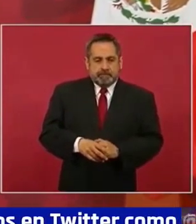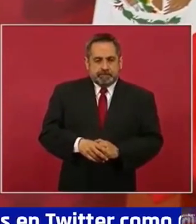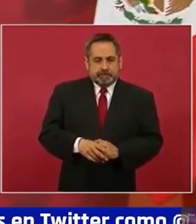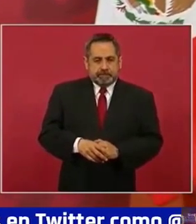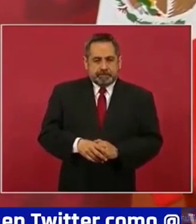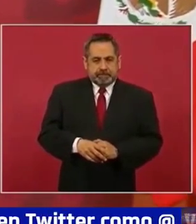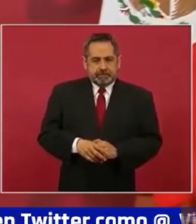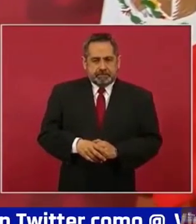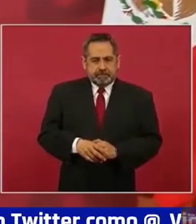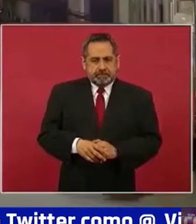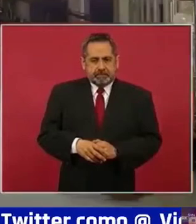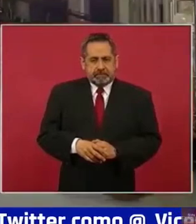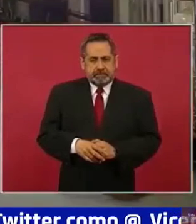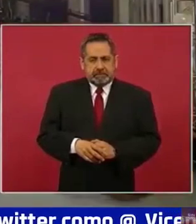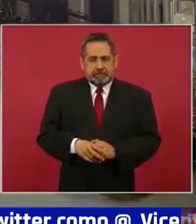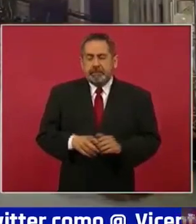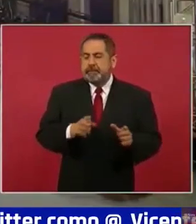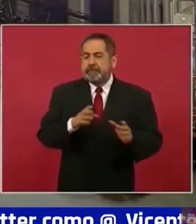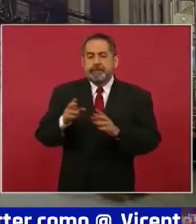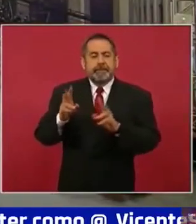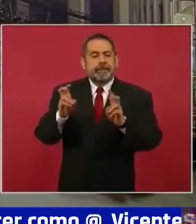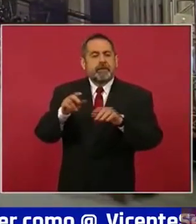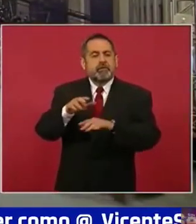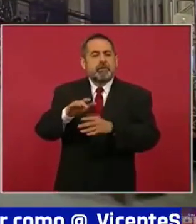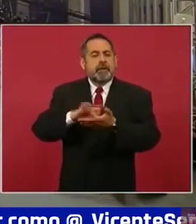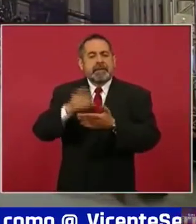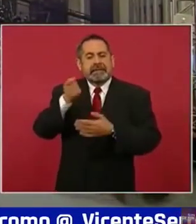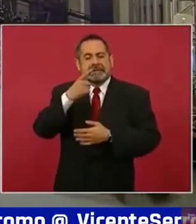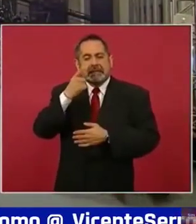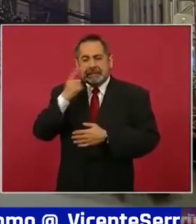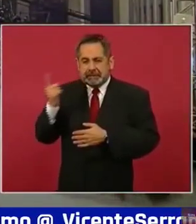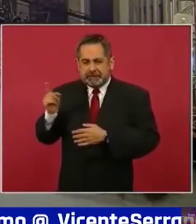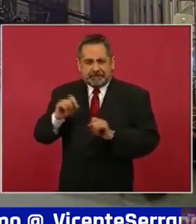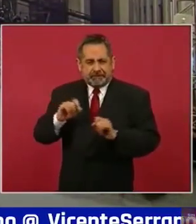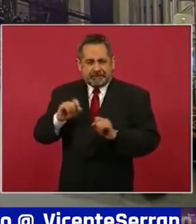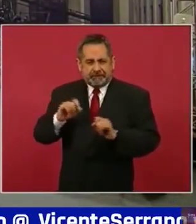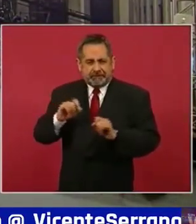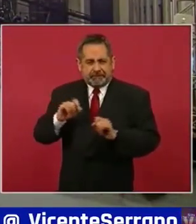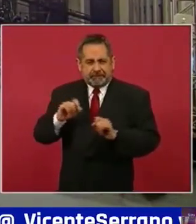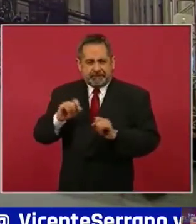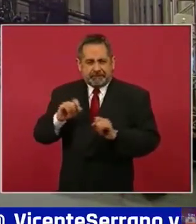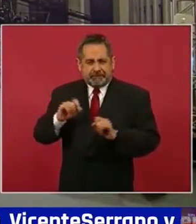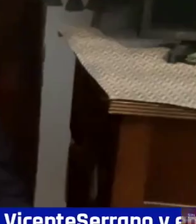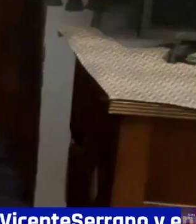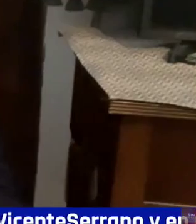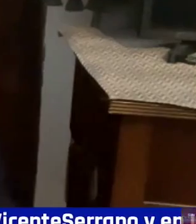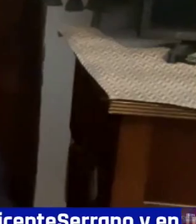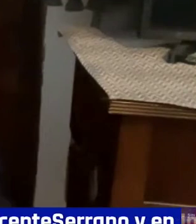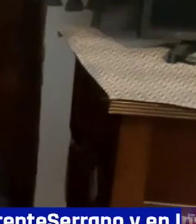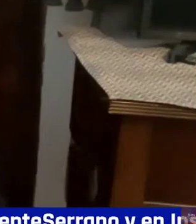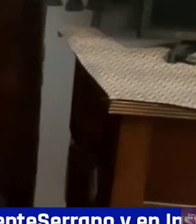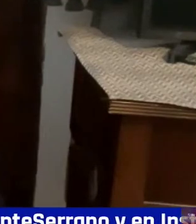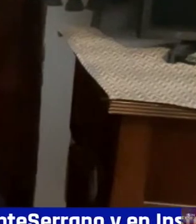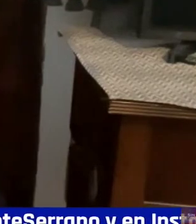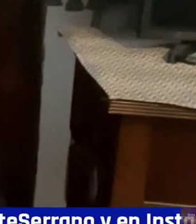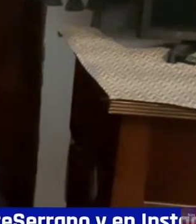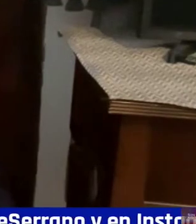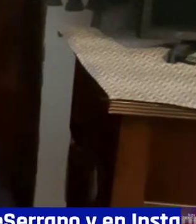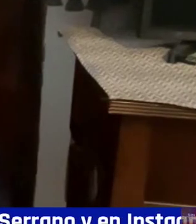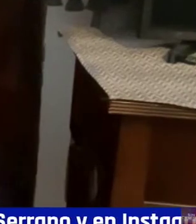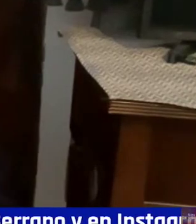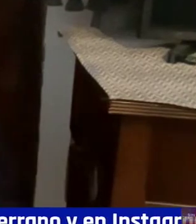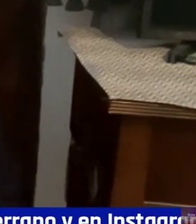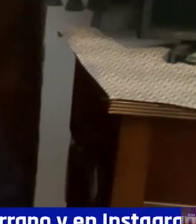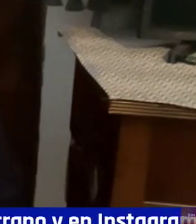Vamos viendo lo de las medicinas. En el Presidium, en la mesa de honor,